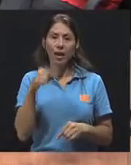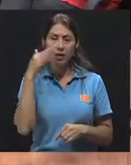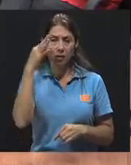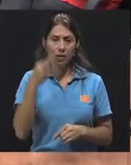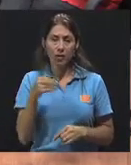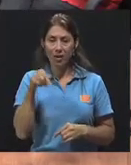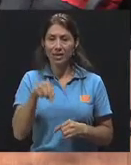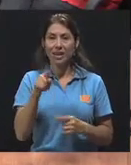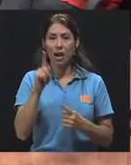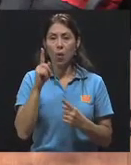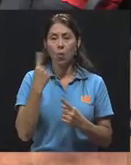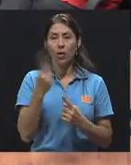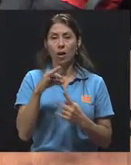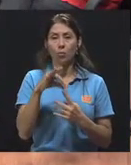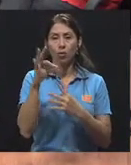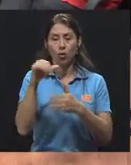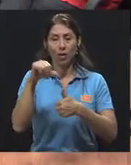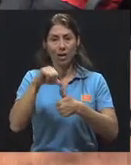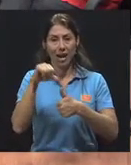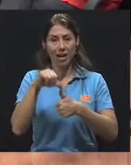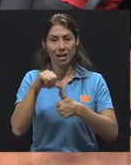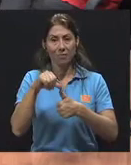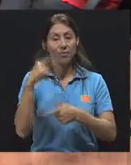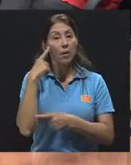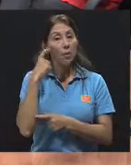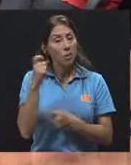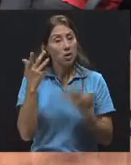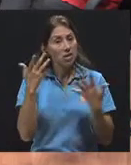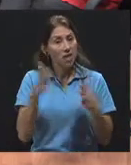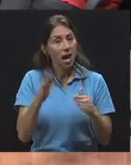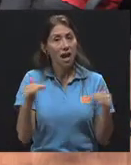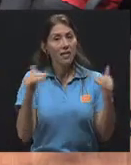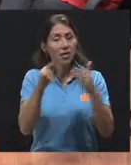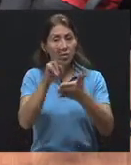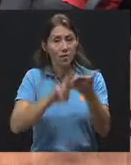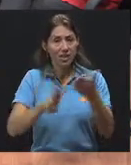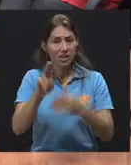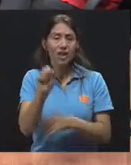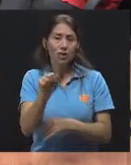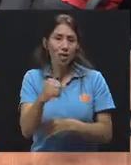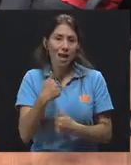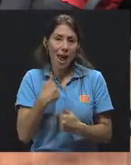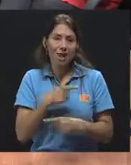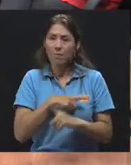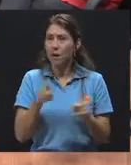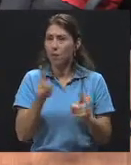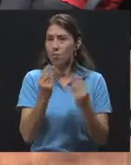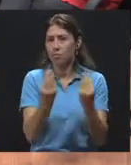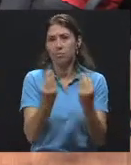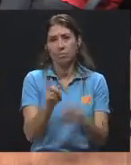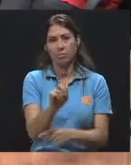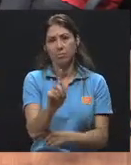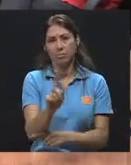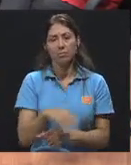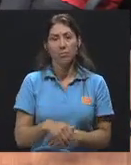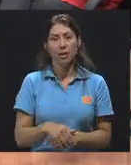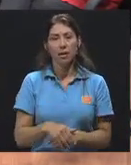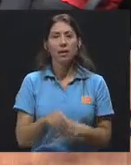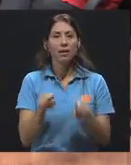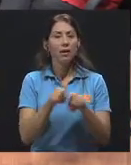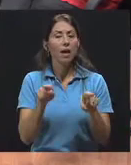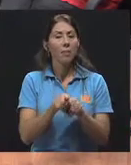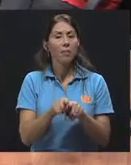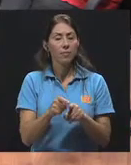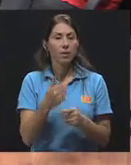la única opción en el área. Claro. Porque sí hay a nivel, digamos, como universitario, pero que tampoco hay tantos. Uh-huh. Y hay